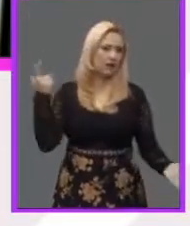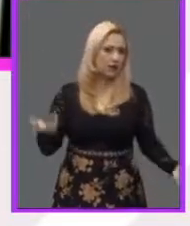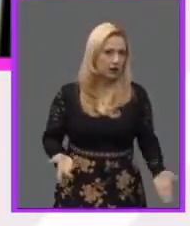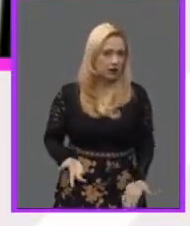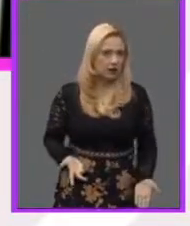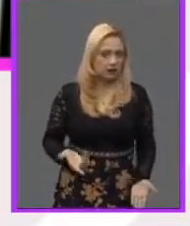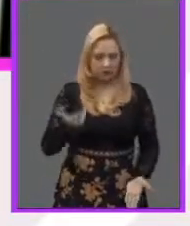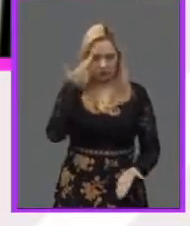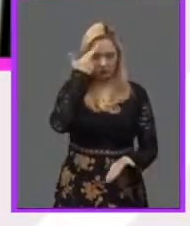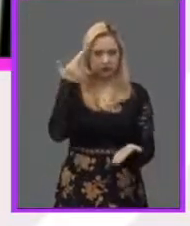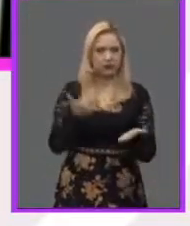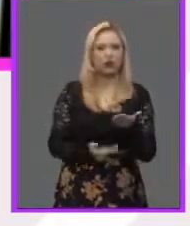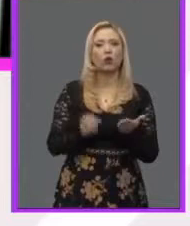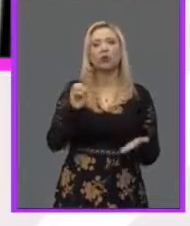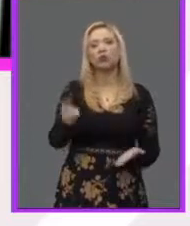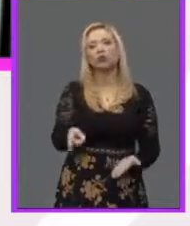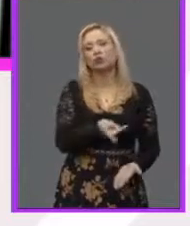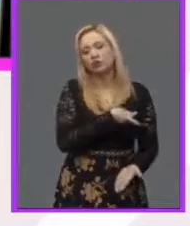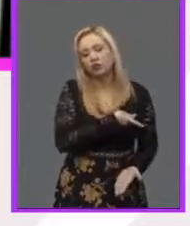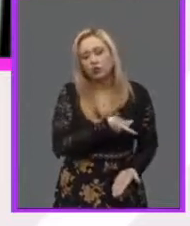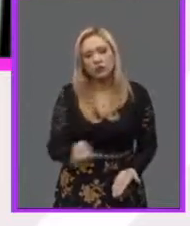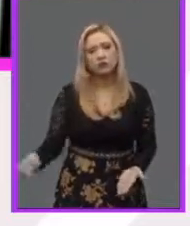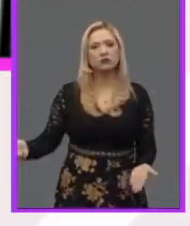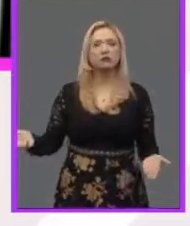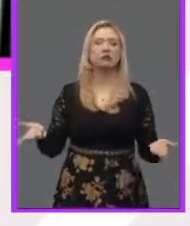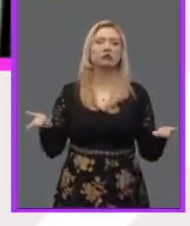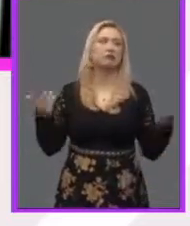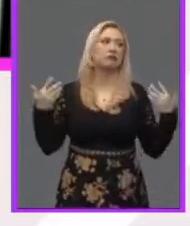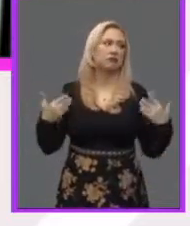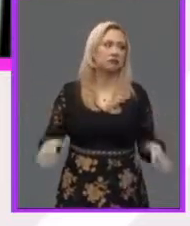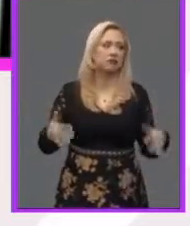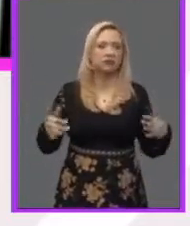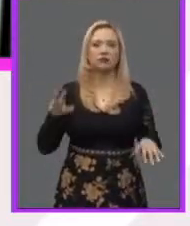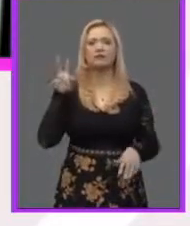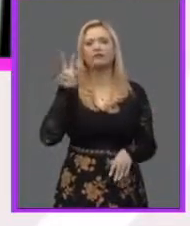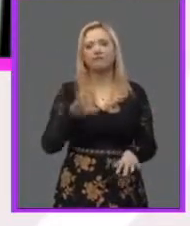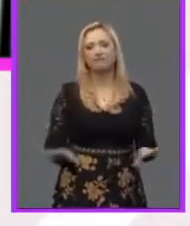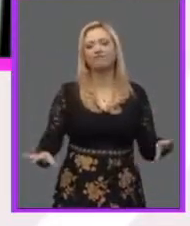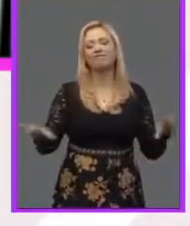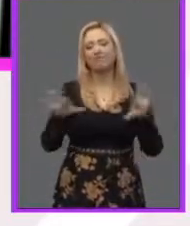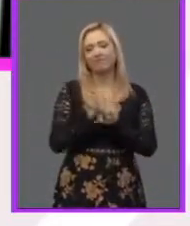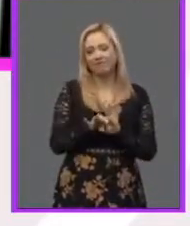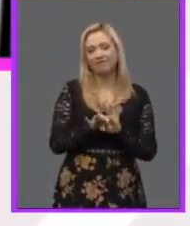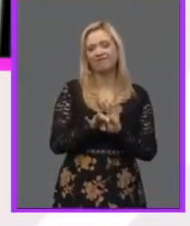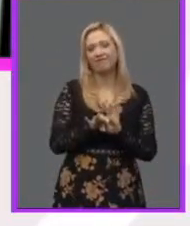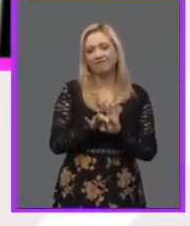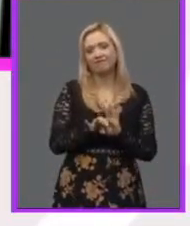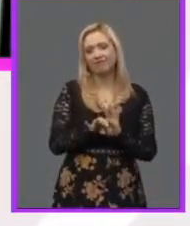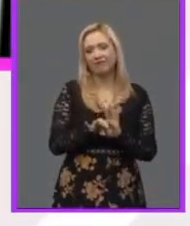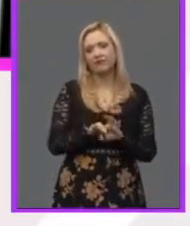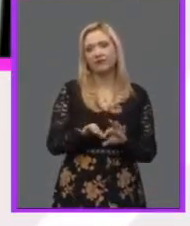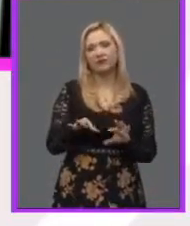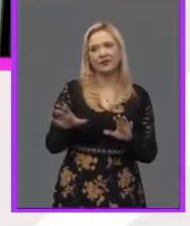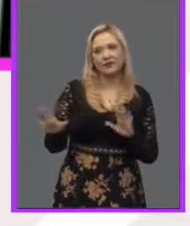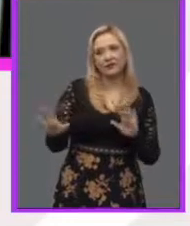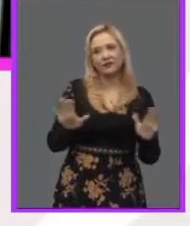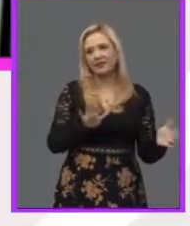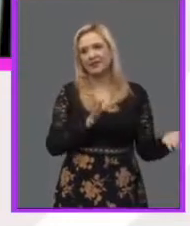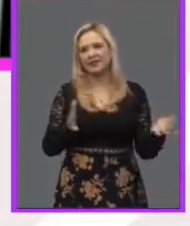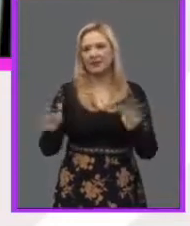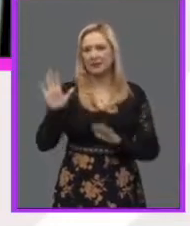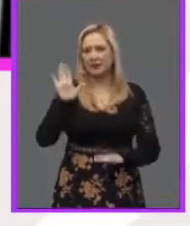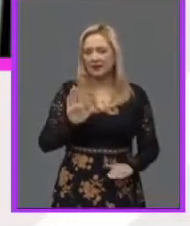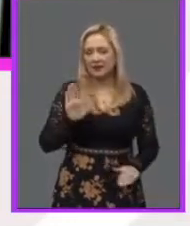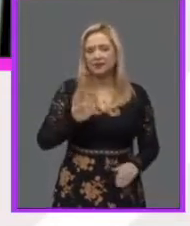que es gravísima. O por tu situación económica, ¿no? Que también es un tema muy importante relacionado muchas veces con el racismo, pero no